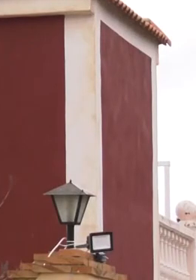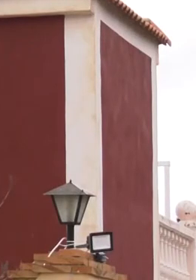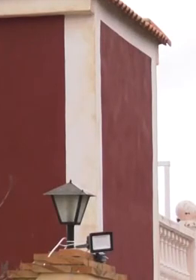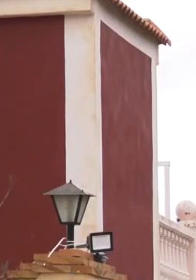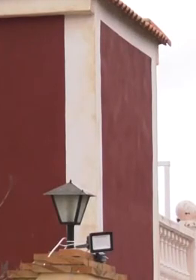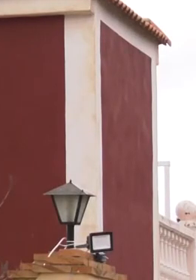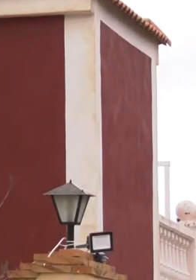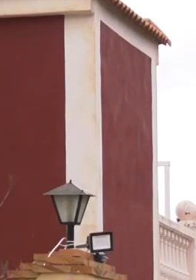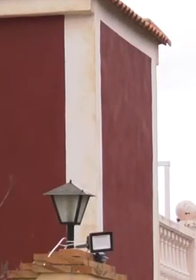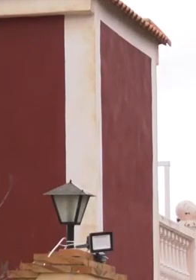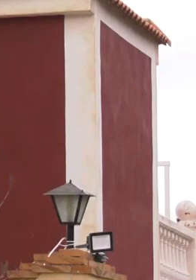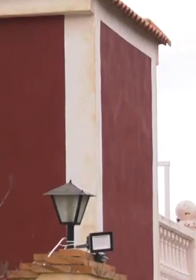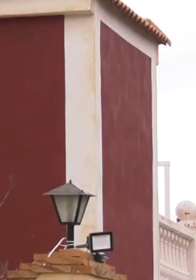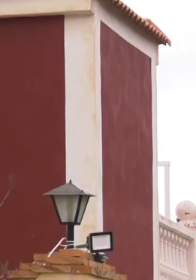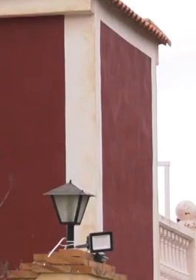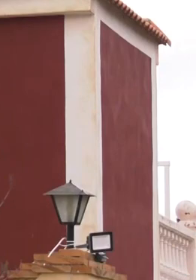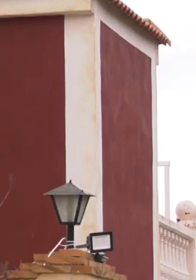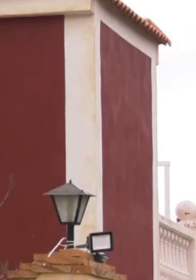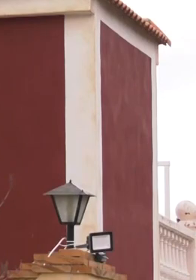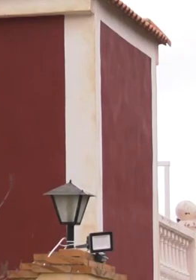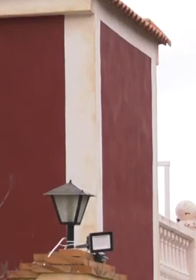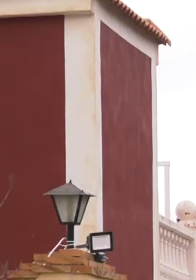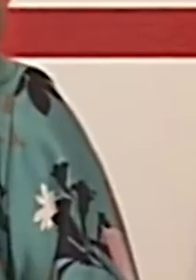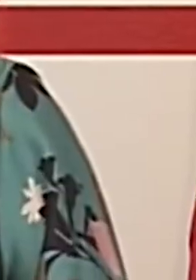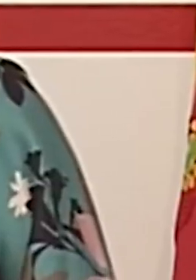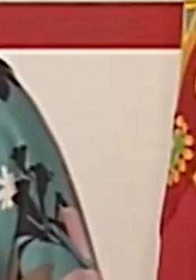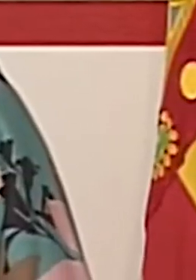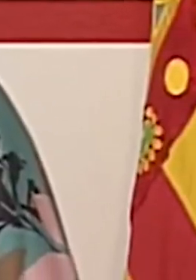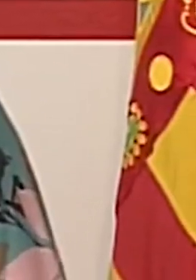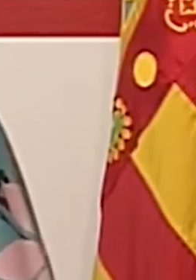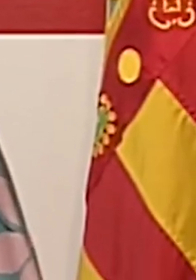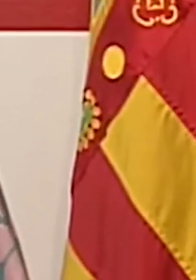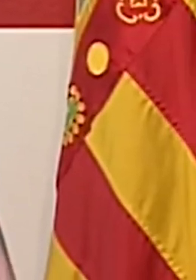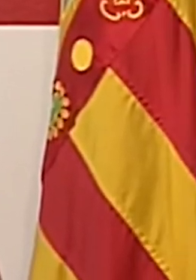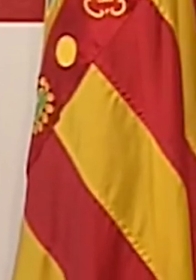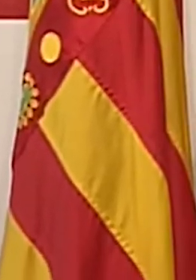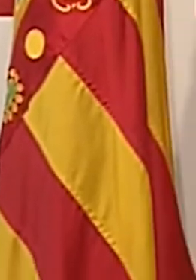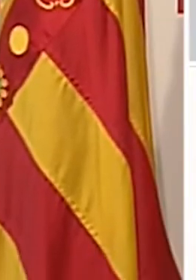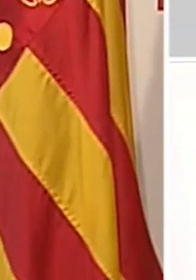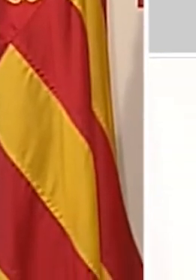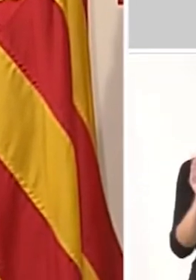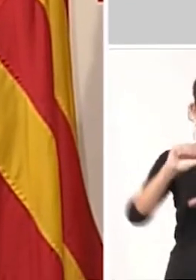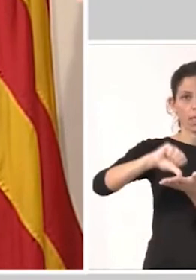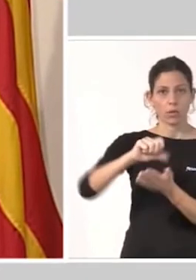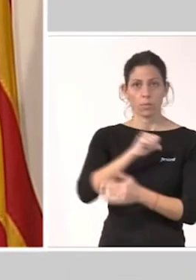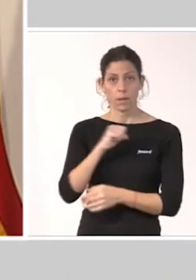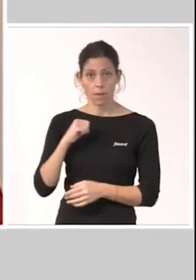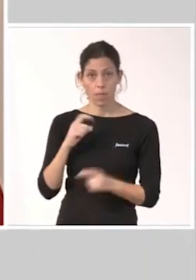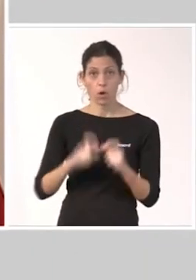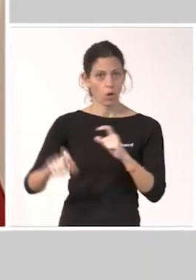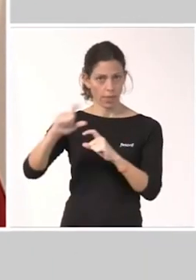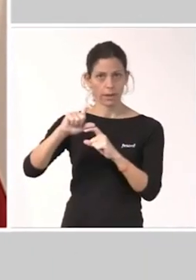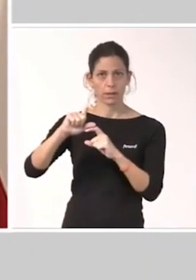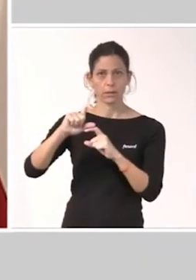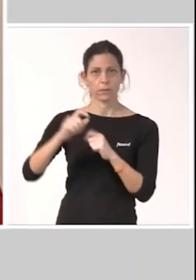la consejera de políticas inclusivas y vicepresidenta del Consell Mónica Oltra ha dicho que estas detenciones son casos